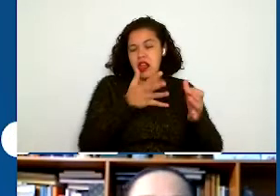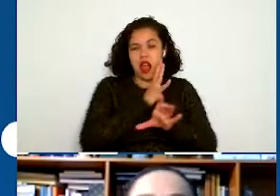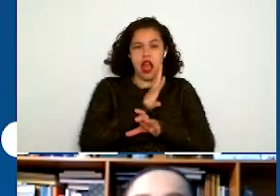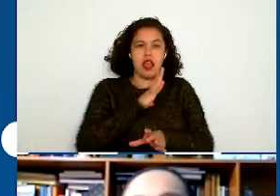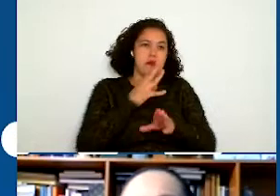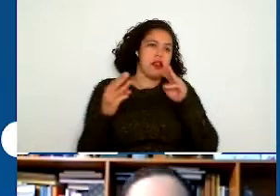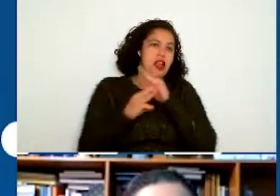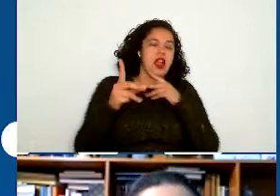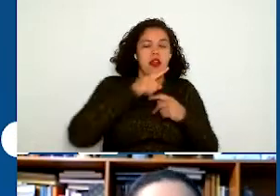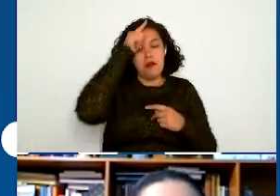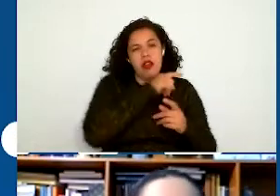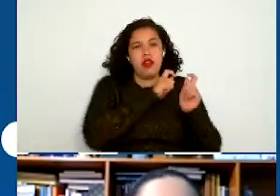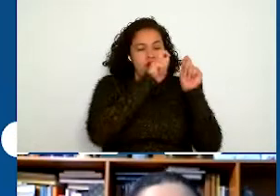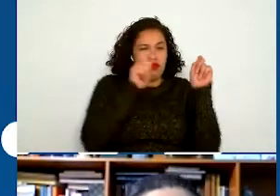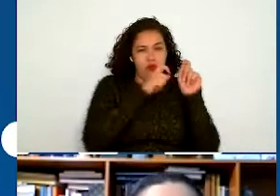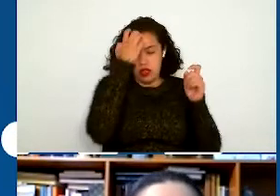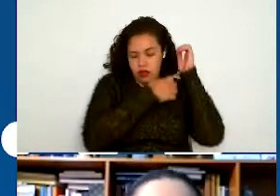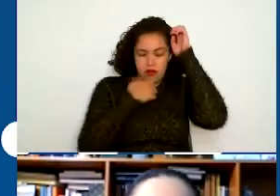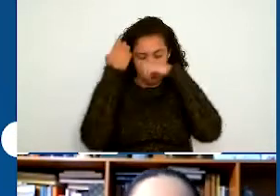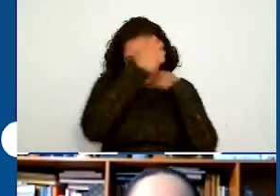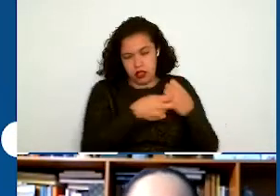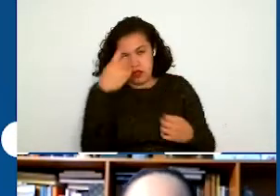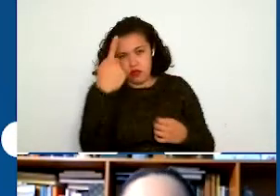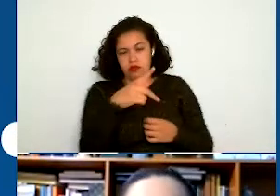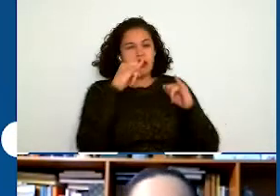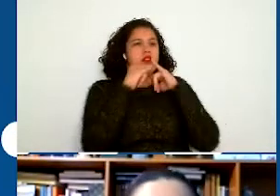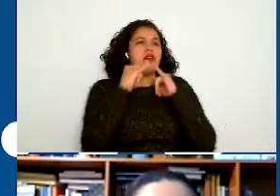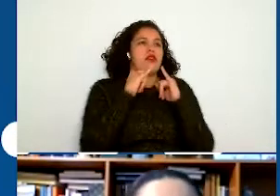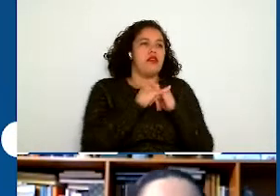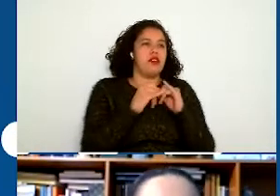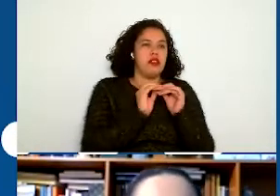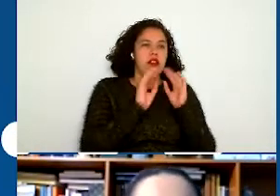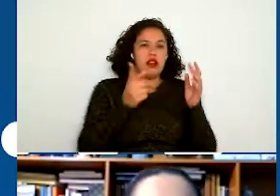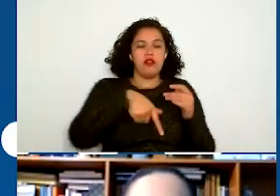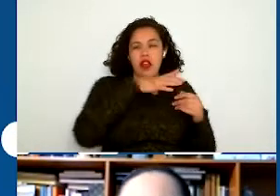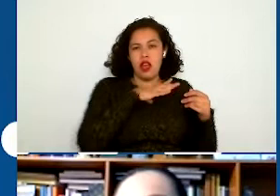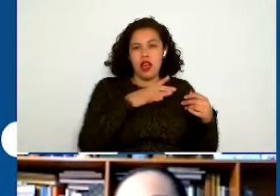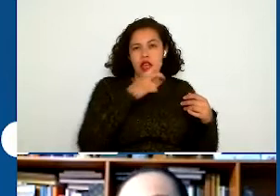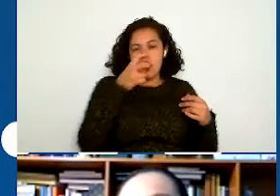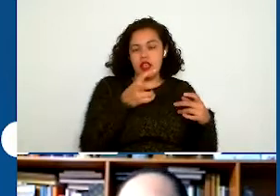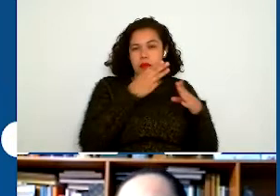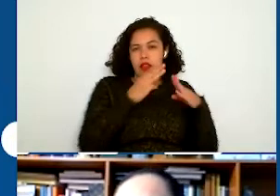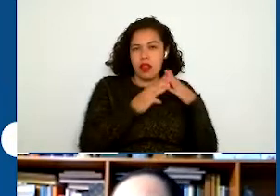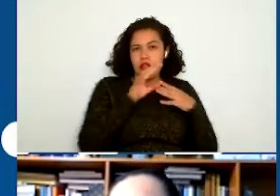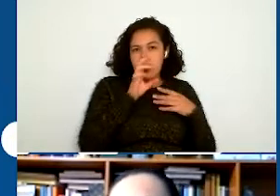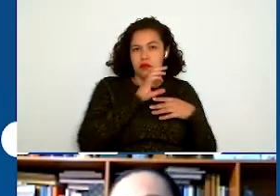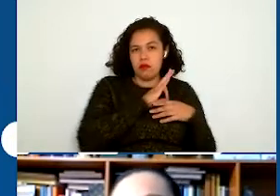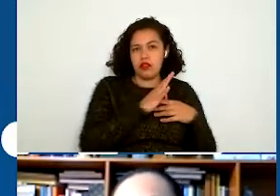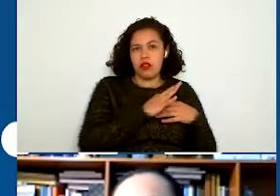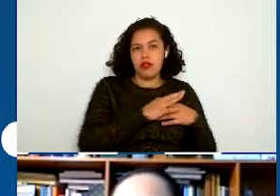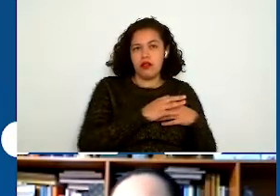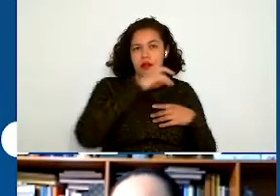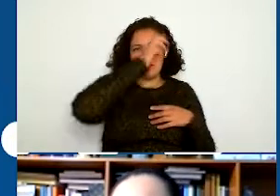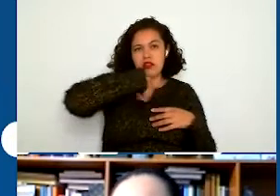de medición para evaluar. Probablemente en sus instituciones ustedes tengan este tipo de instrumentos donde van midiendo,